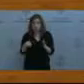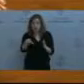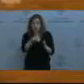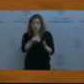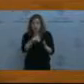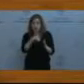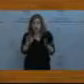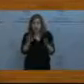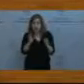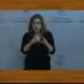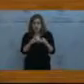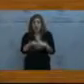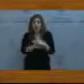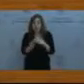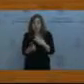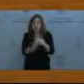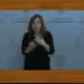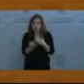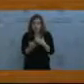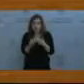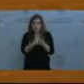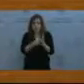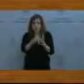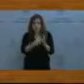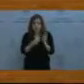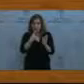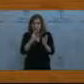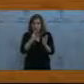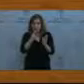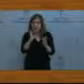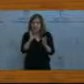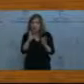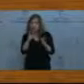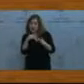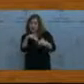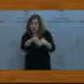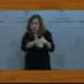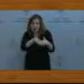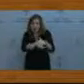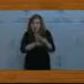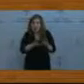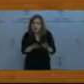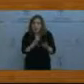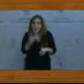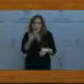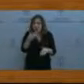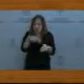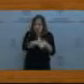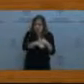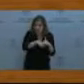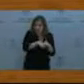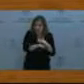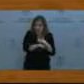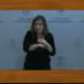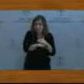Podemos almacenarlo, efectivamente, y lo contempla el plan, esa posibilidad, almacenar el CSR, pero es que si lo almacenamos casi